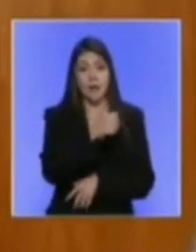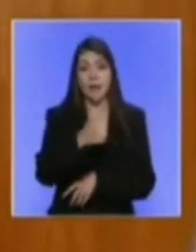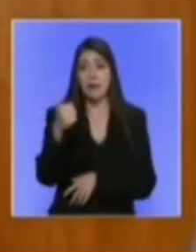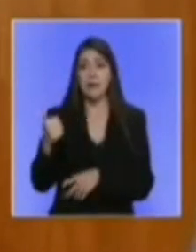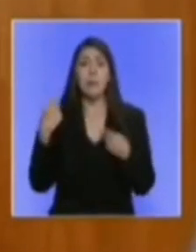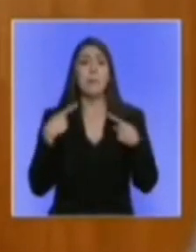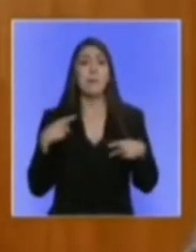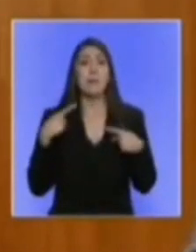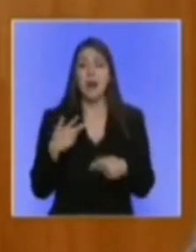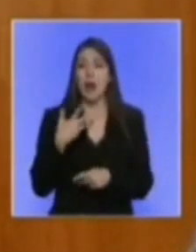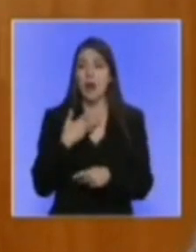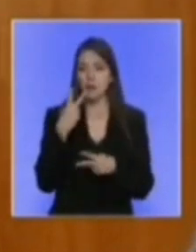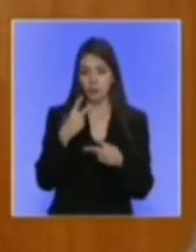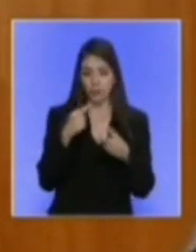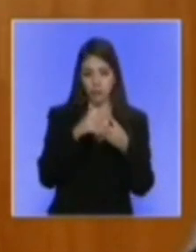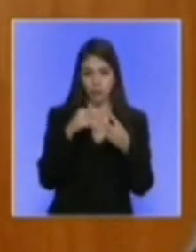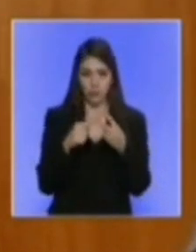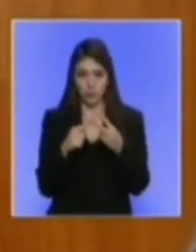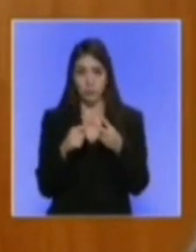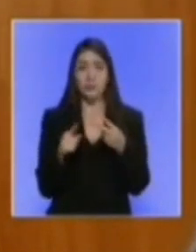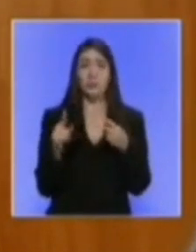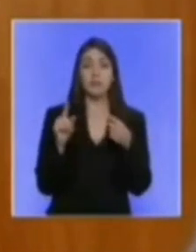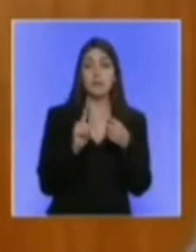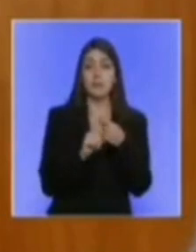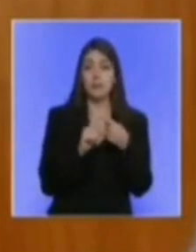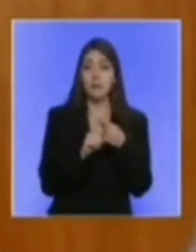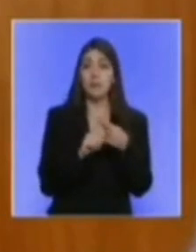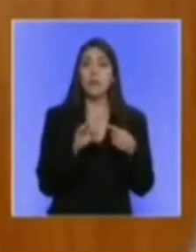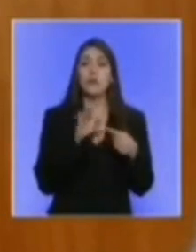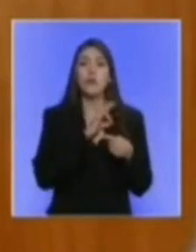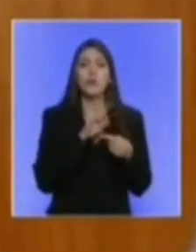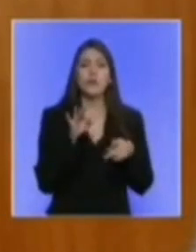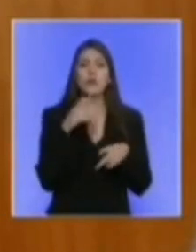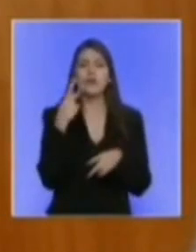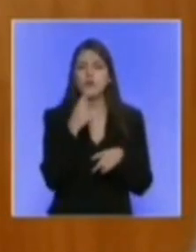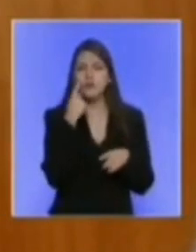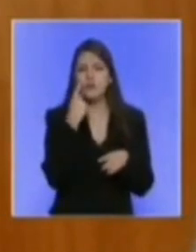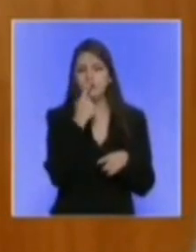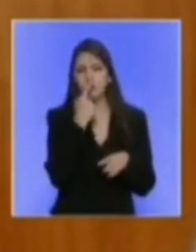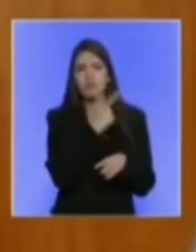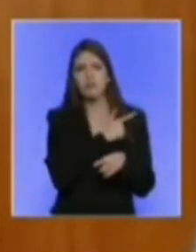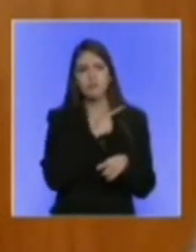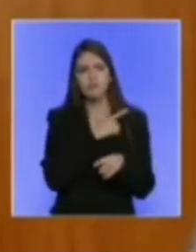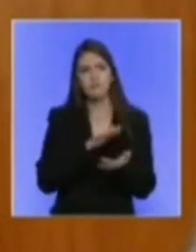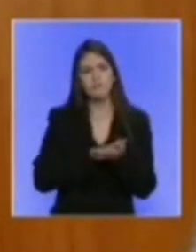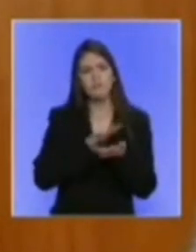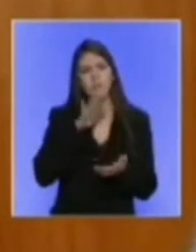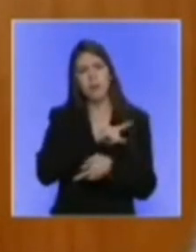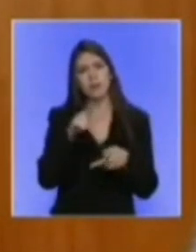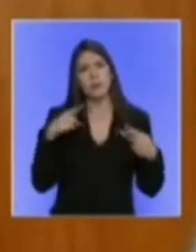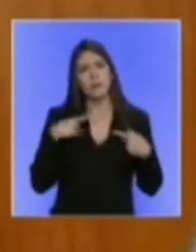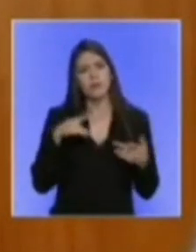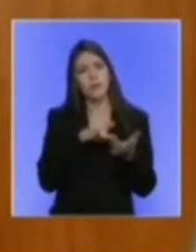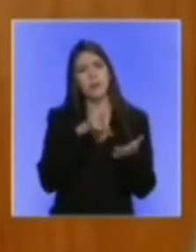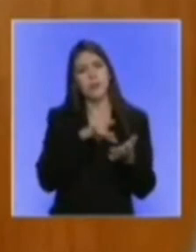con una doble función por un lado es la forma para traducir las preferencias políticas de toda la ciudadanía en un